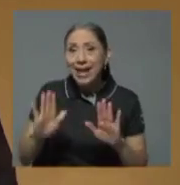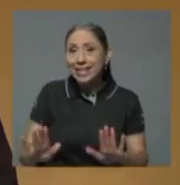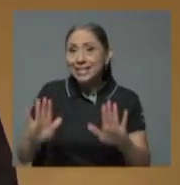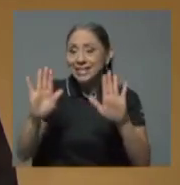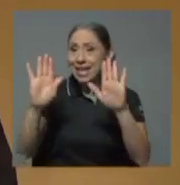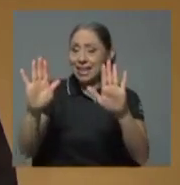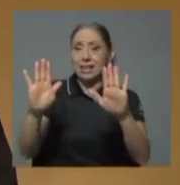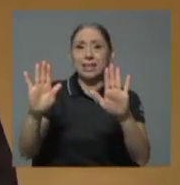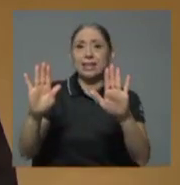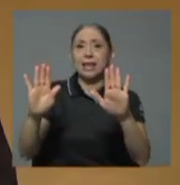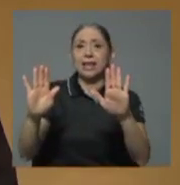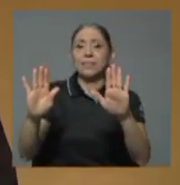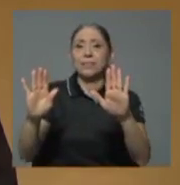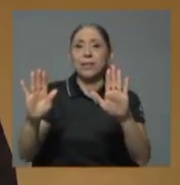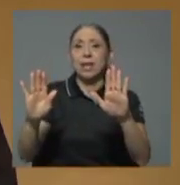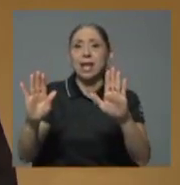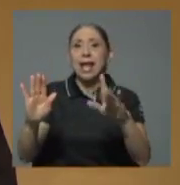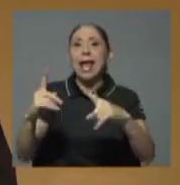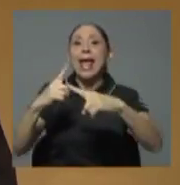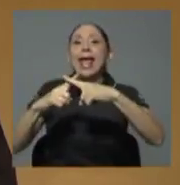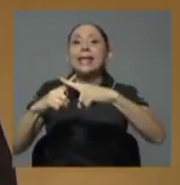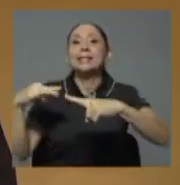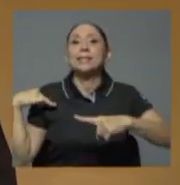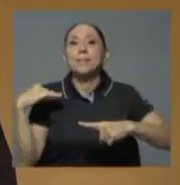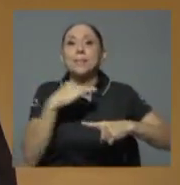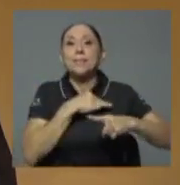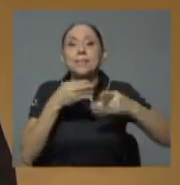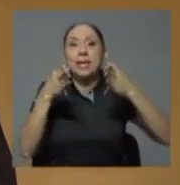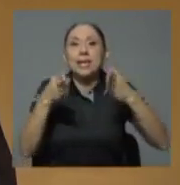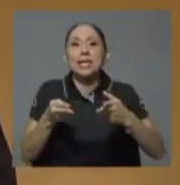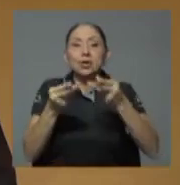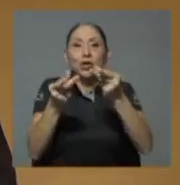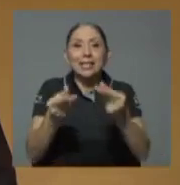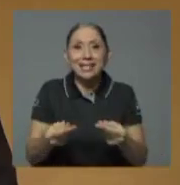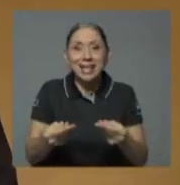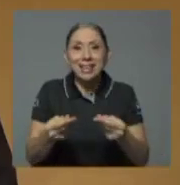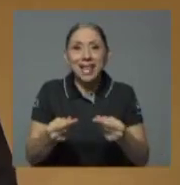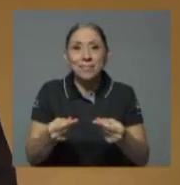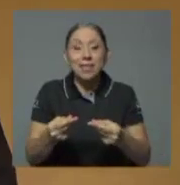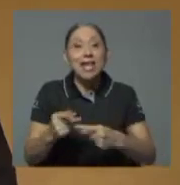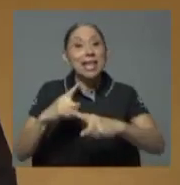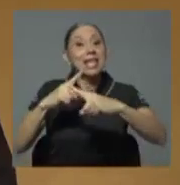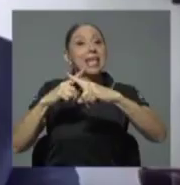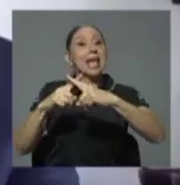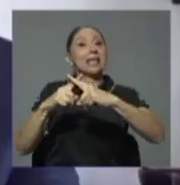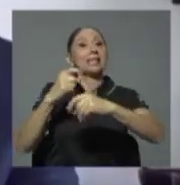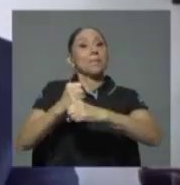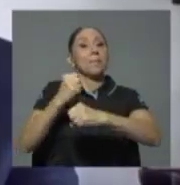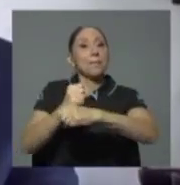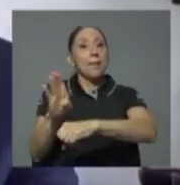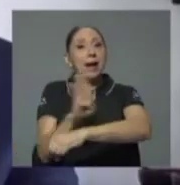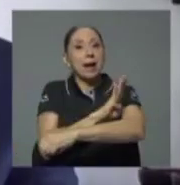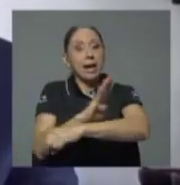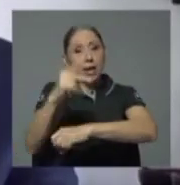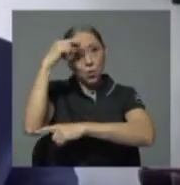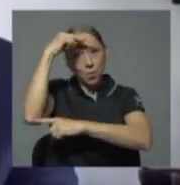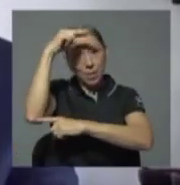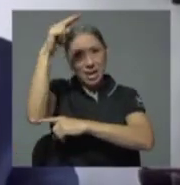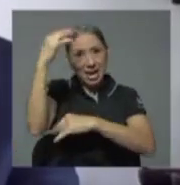excelente ex ministro de Hacienda y ex banquero mexicano que está en